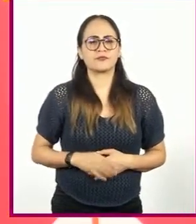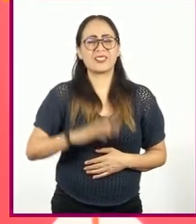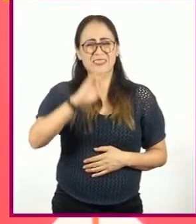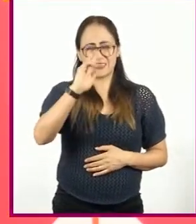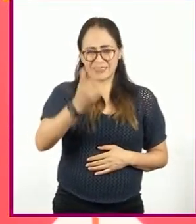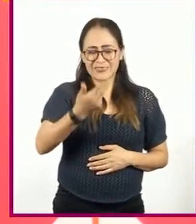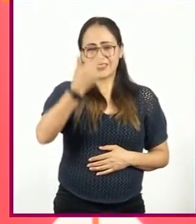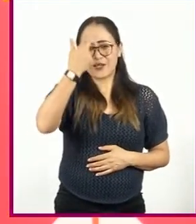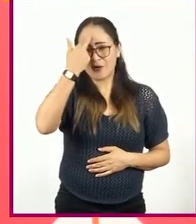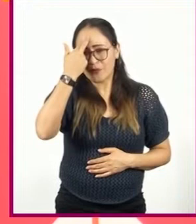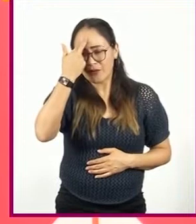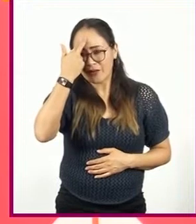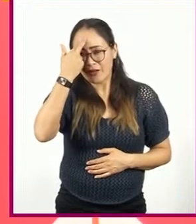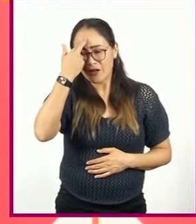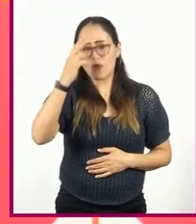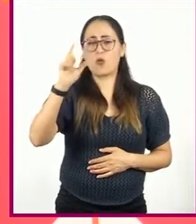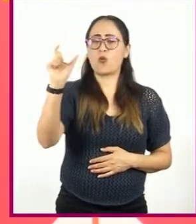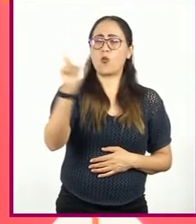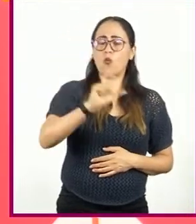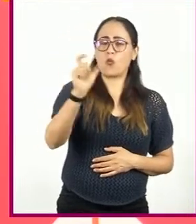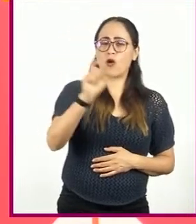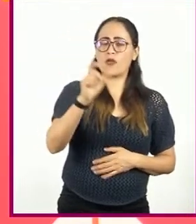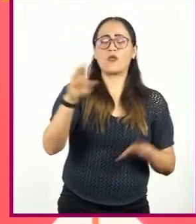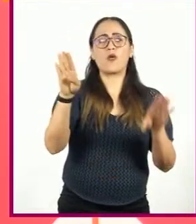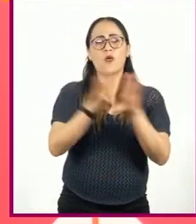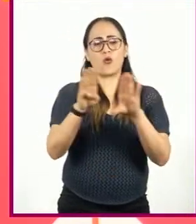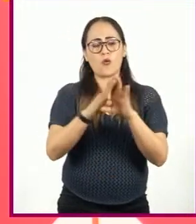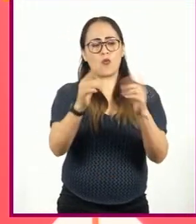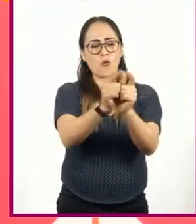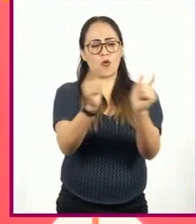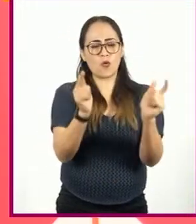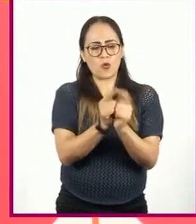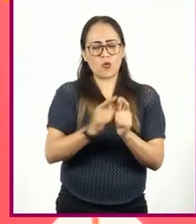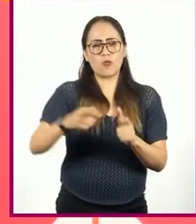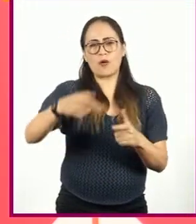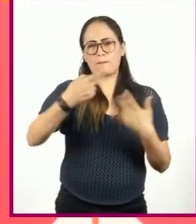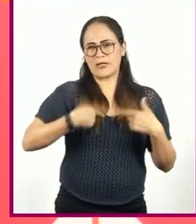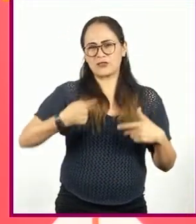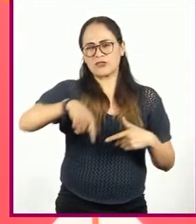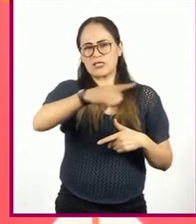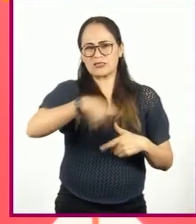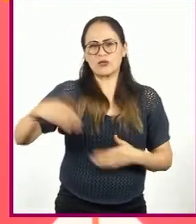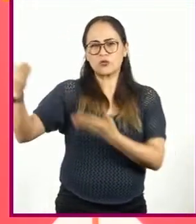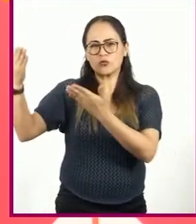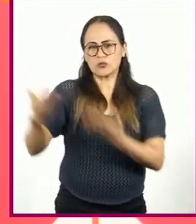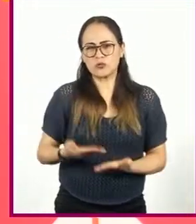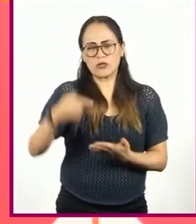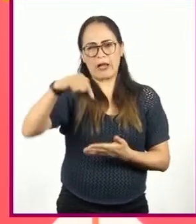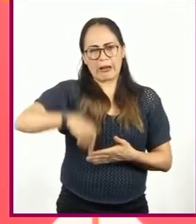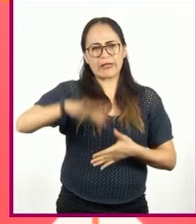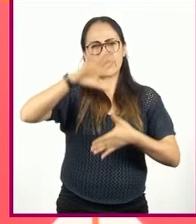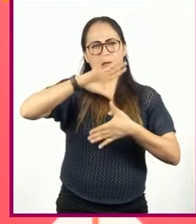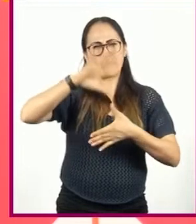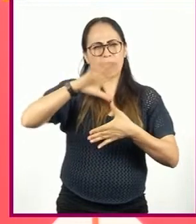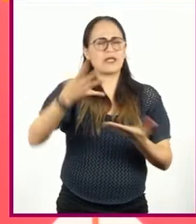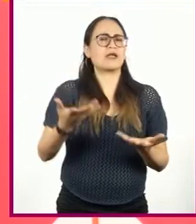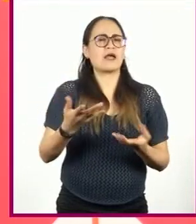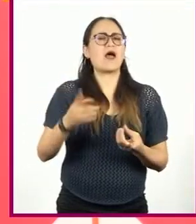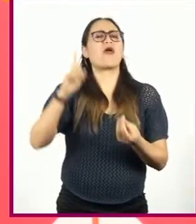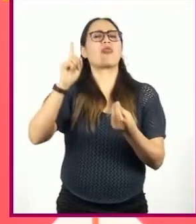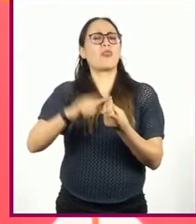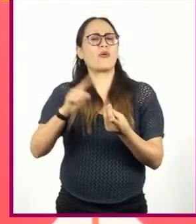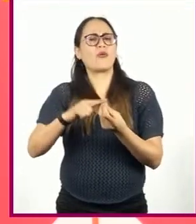¿Recuerdan cuándo y cómo llegaron los primeros grupos humanos al continente americano? ¿De dónde